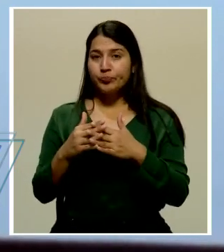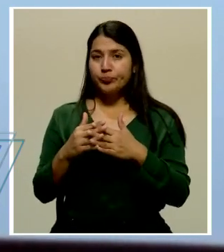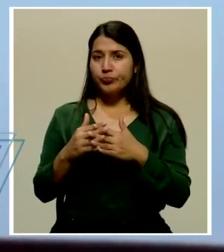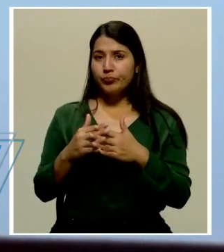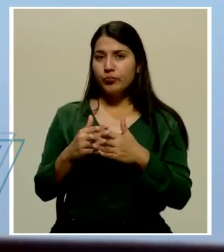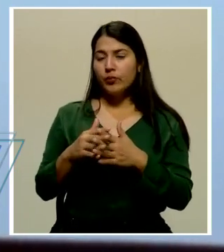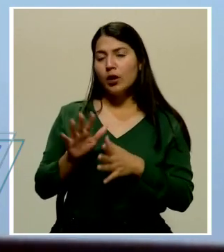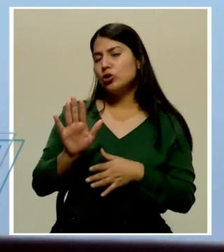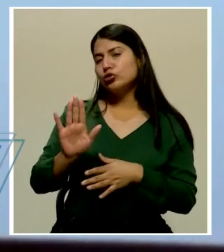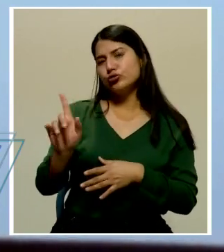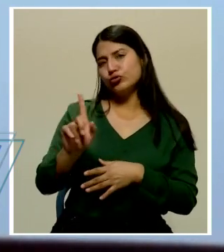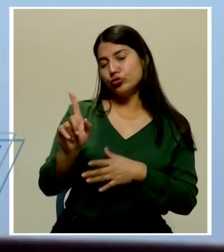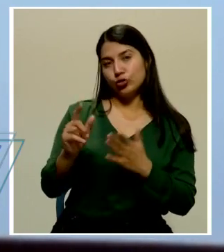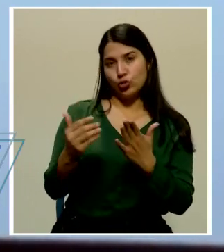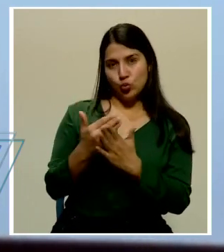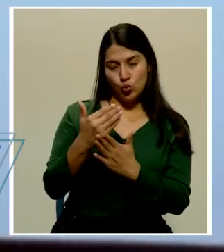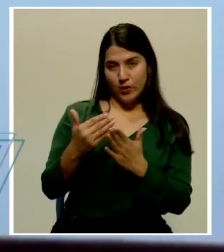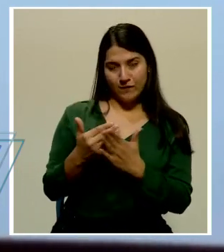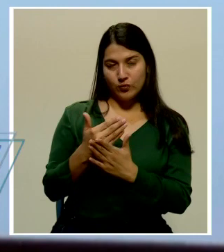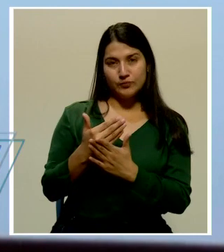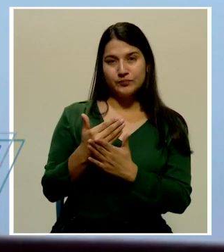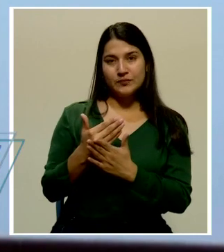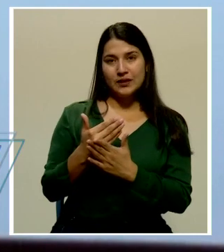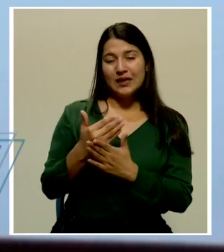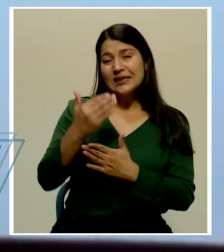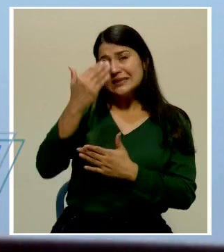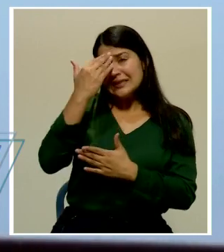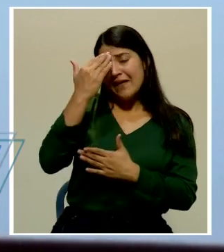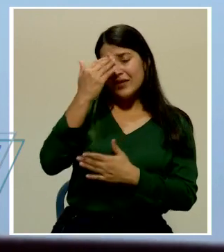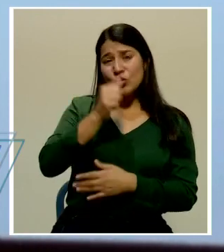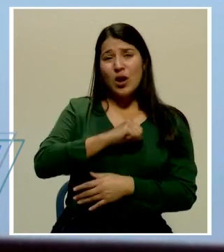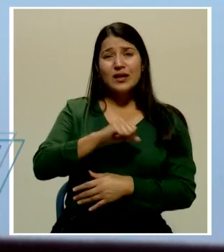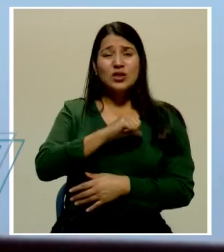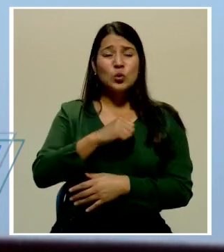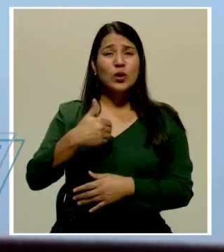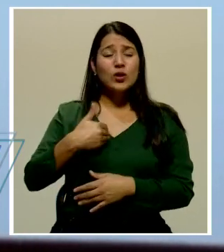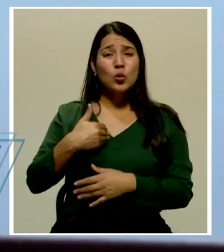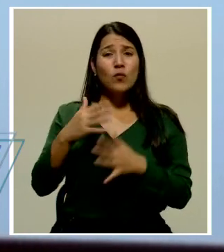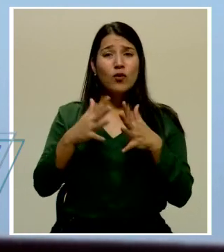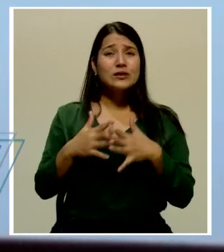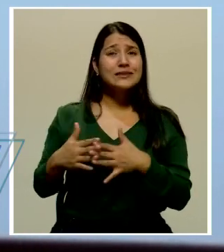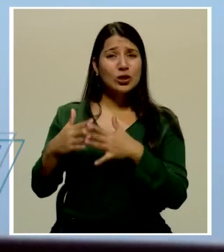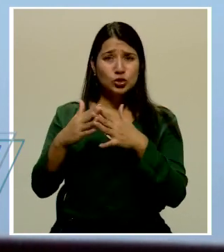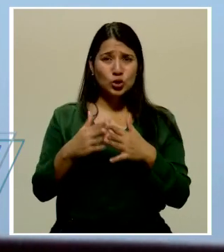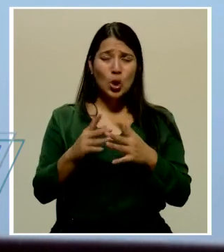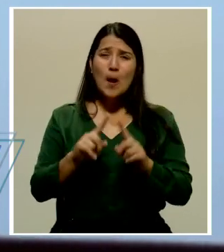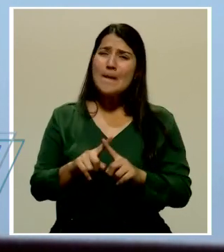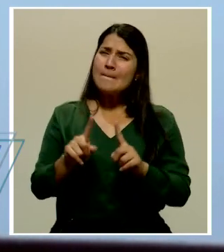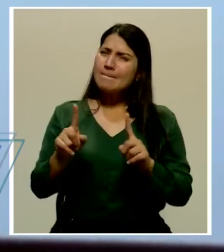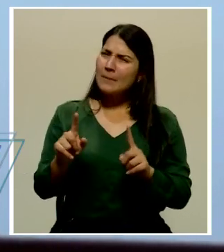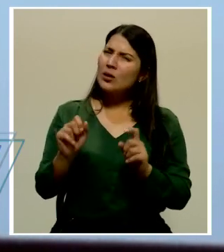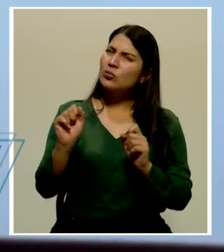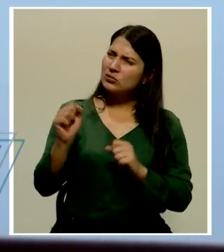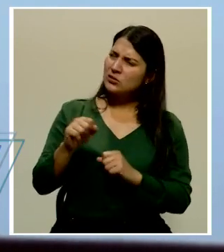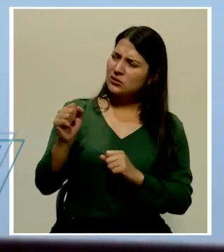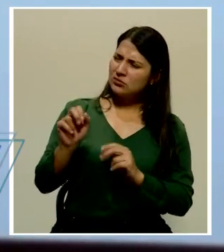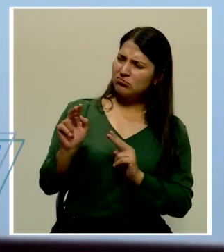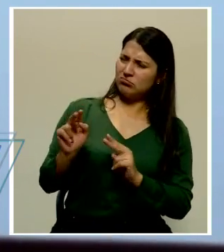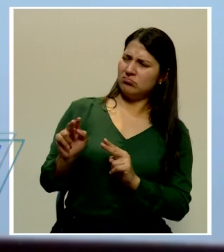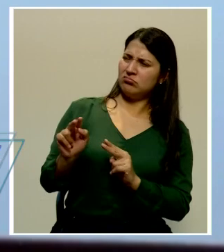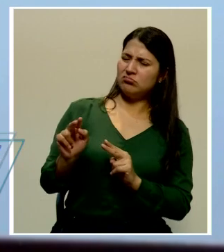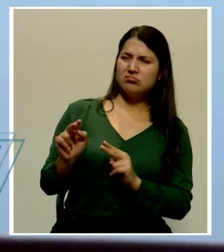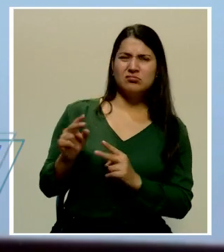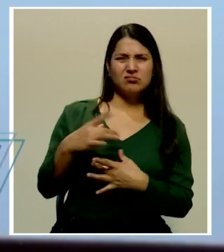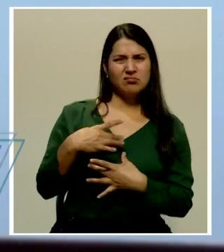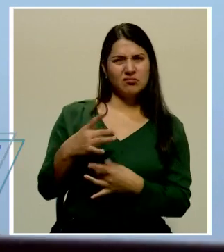nueva, teniendo en cuenta la reacción que ha tenido Estados Unidos, pero sí es profundamente llamativa porque el surgimiento